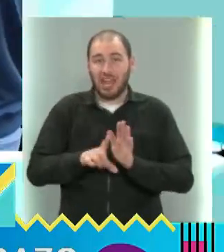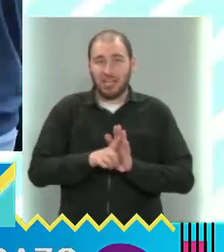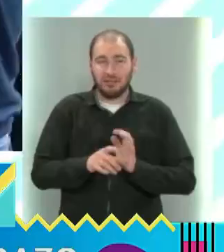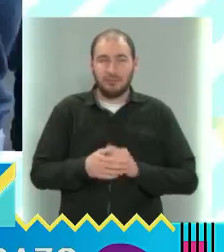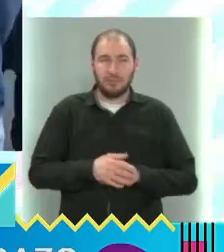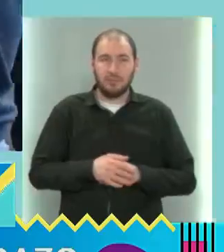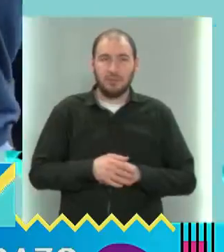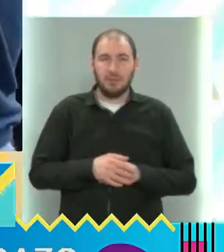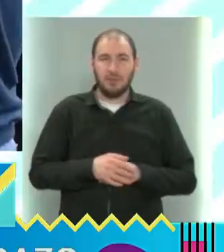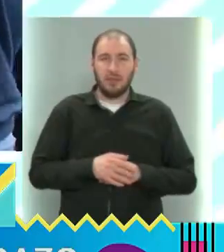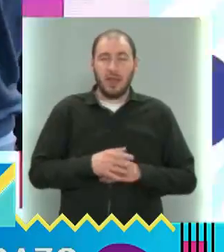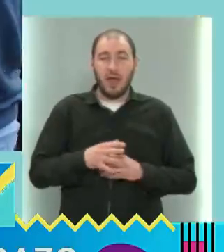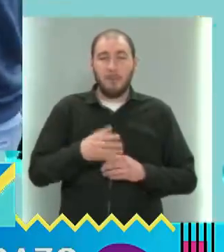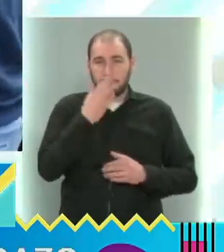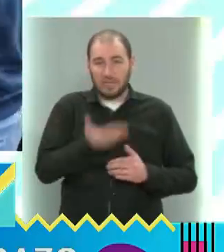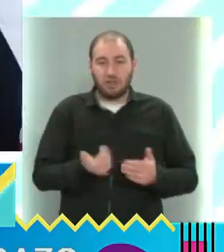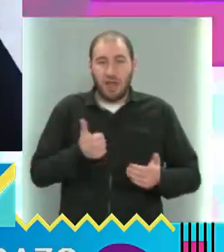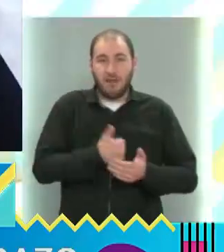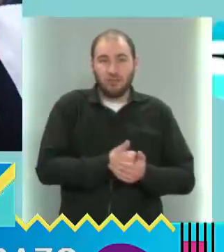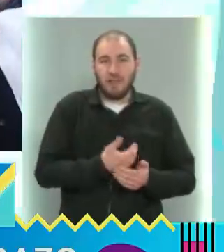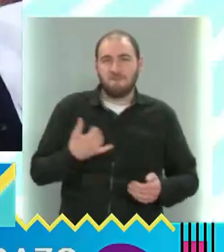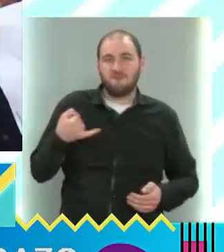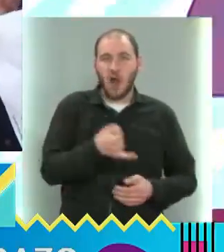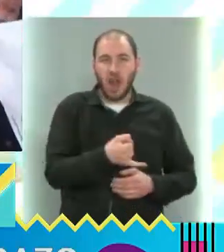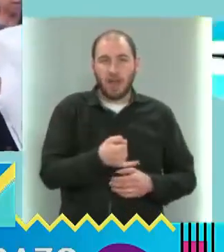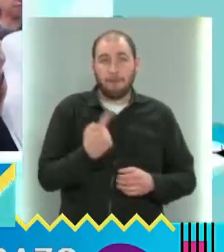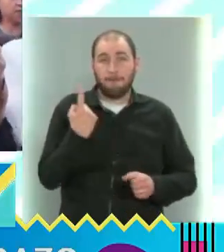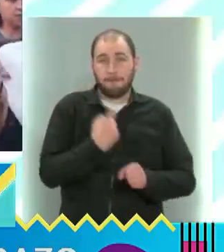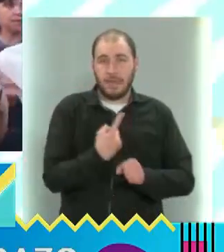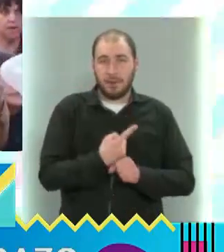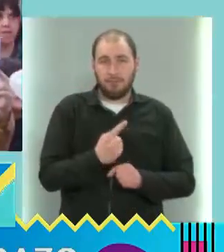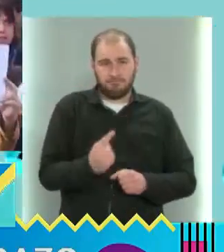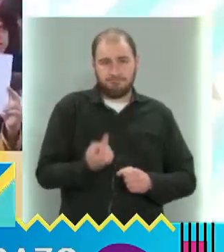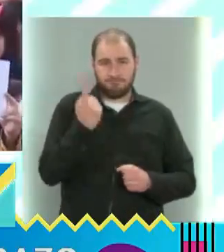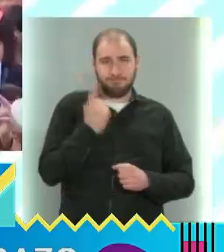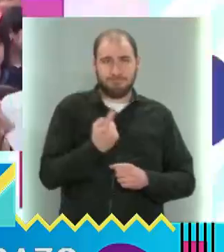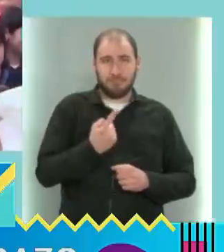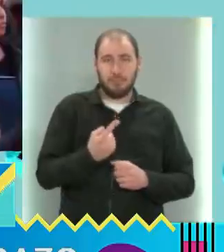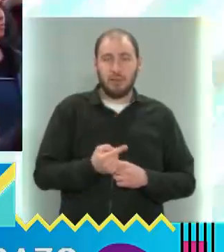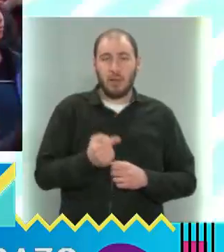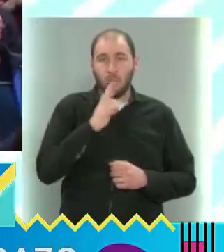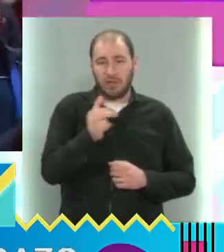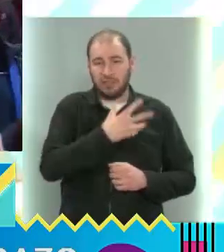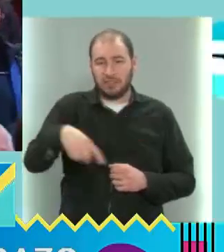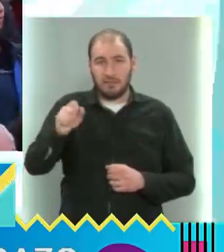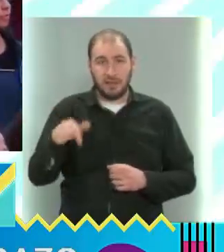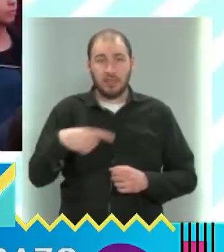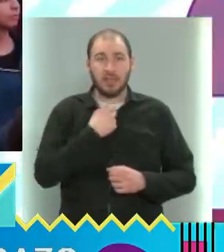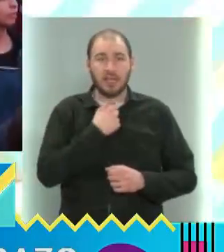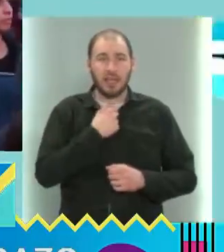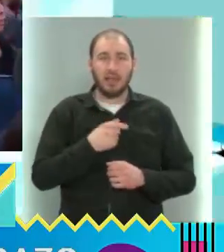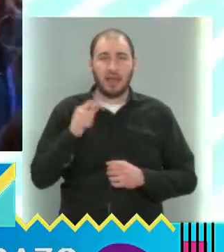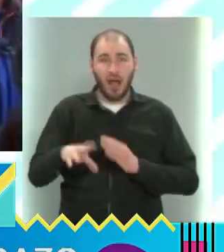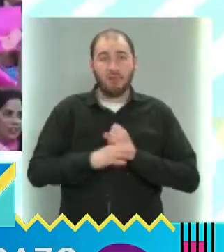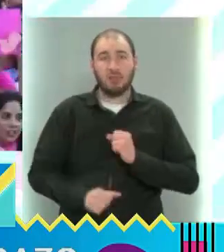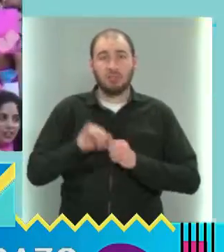sea, digamos, el abusador, el violador lleva en primera persona a la mujer que quiere